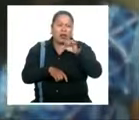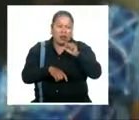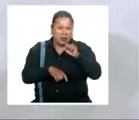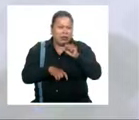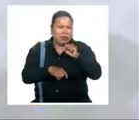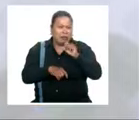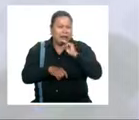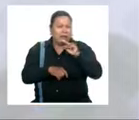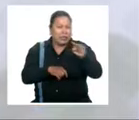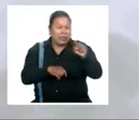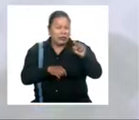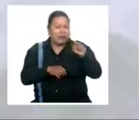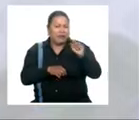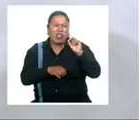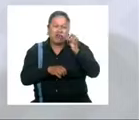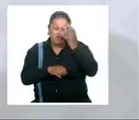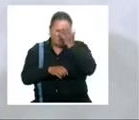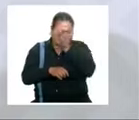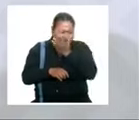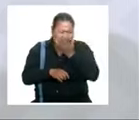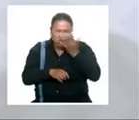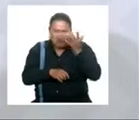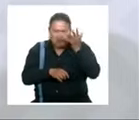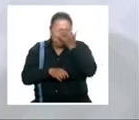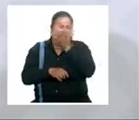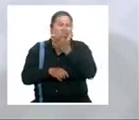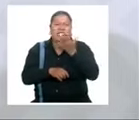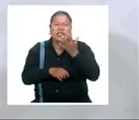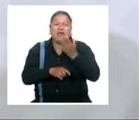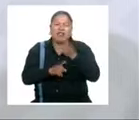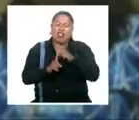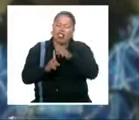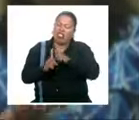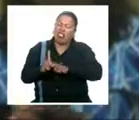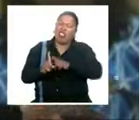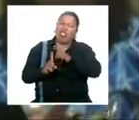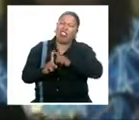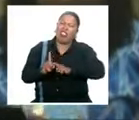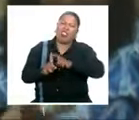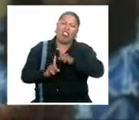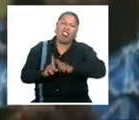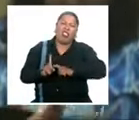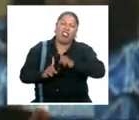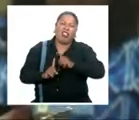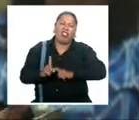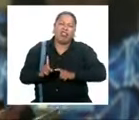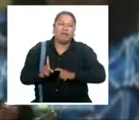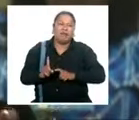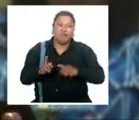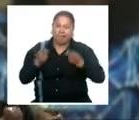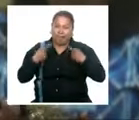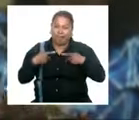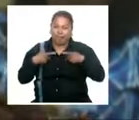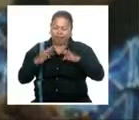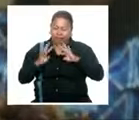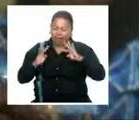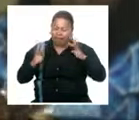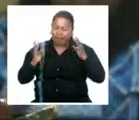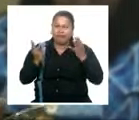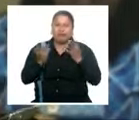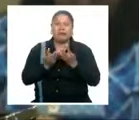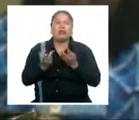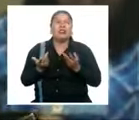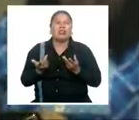prácticamente está en estado de ebriedad, burlándose incluso personas que lo rodean con el nombre